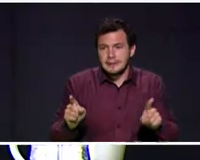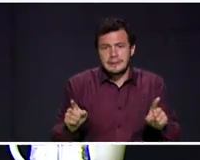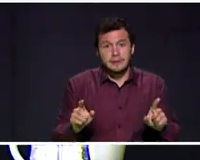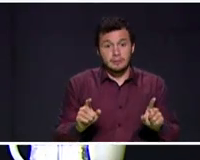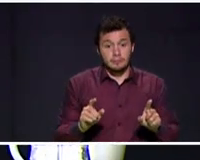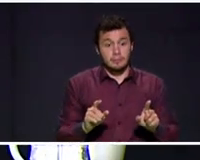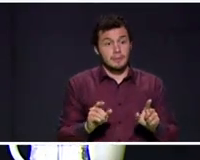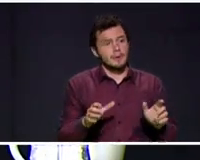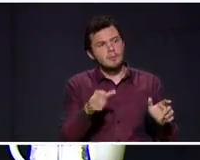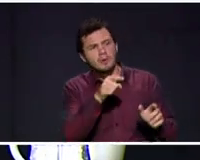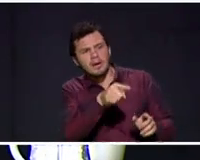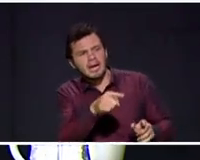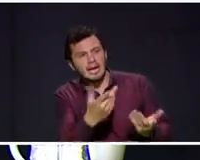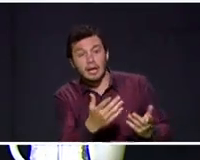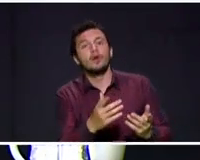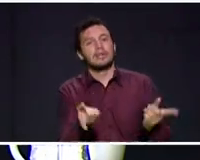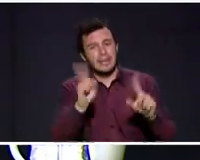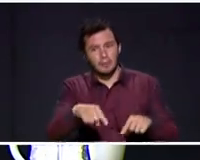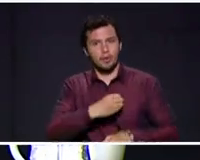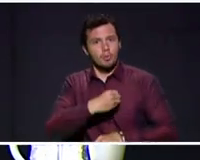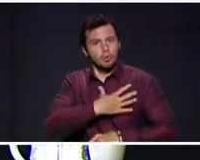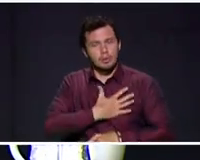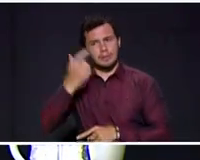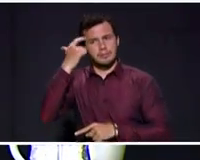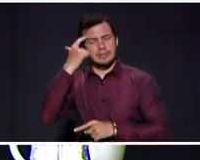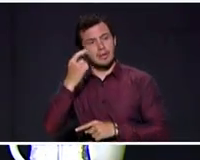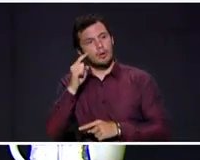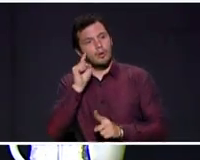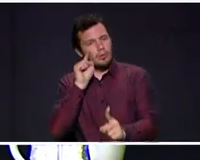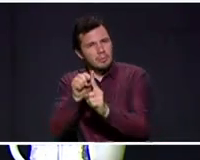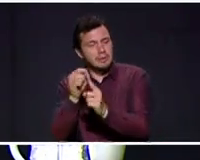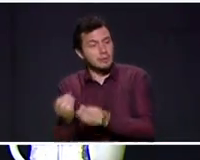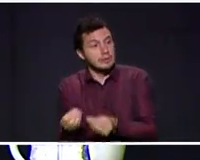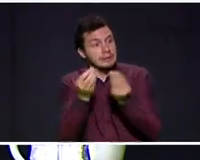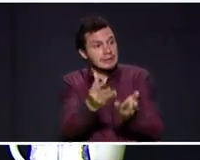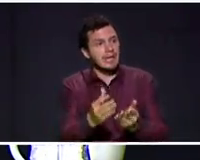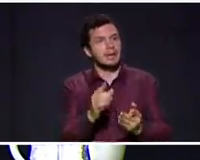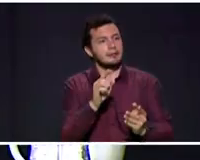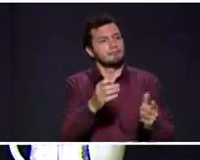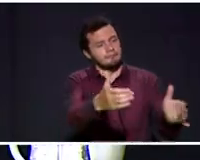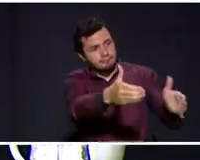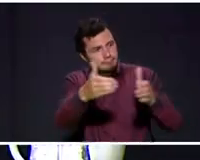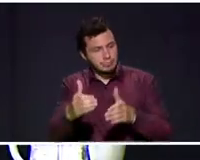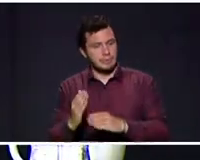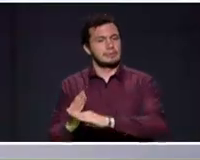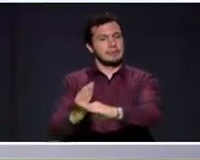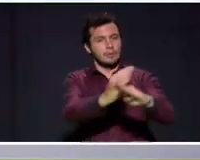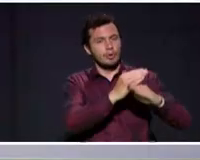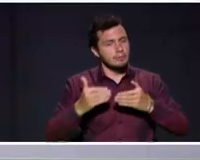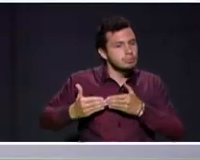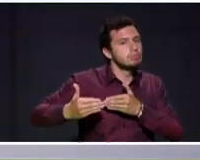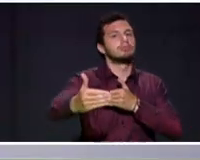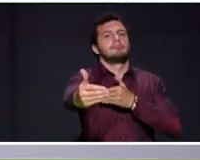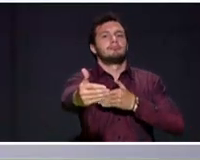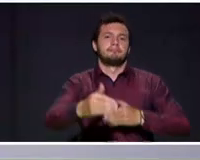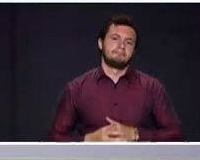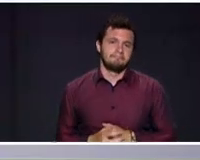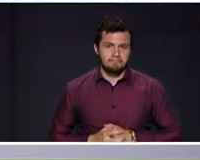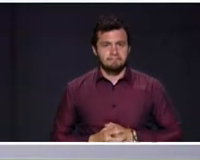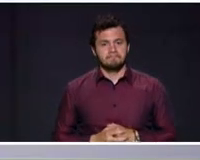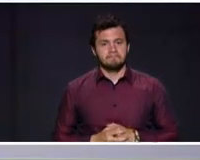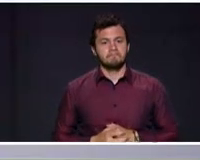represión sino las oportunidades para poder verdaderamente bien tener una seguridad que perduren tiene muchas gracias candidato el turno ahora para